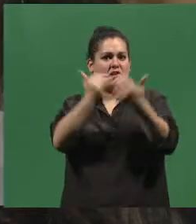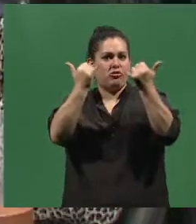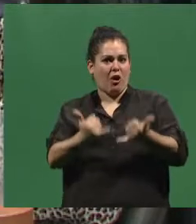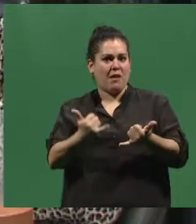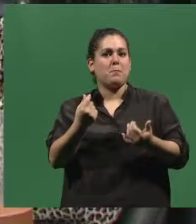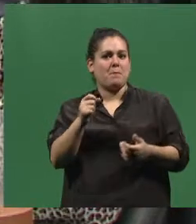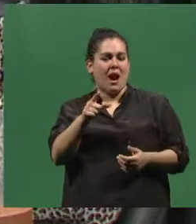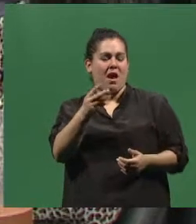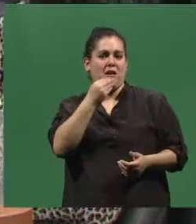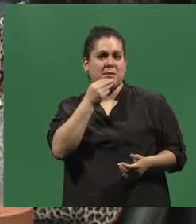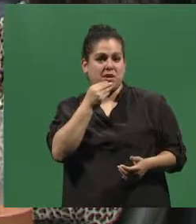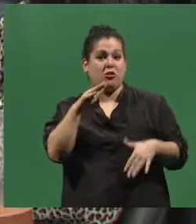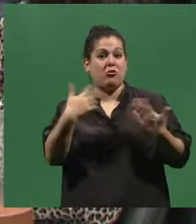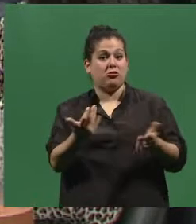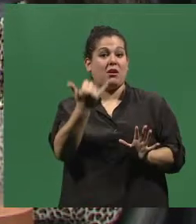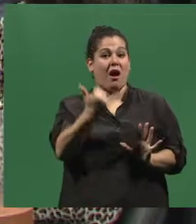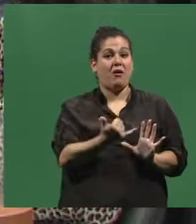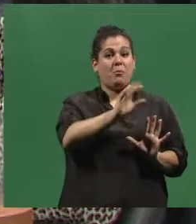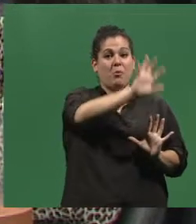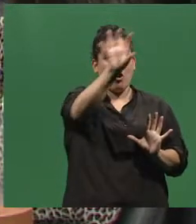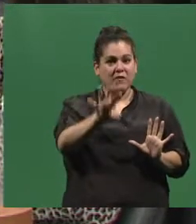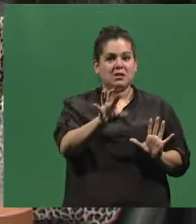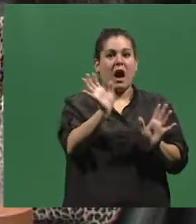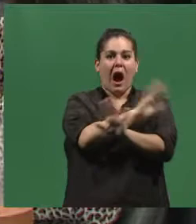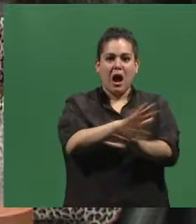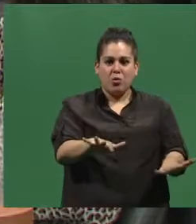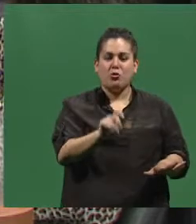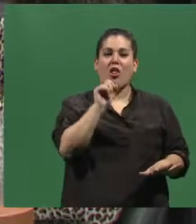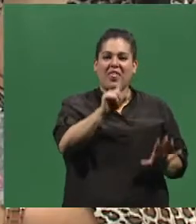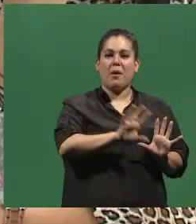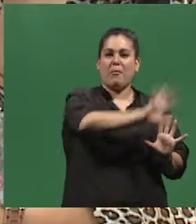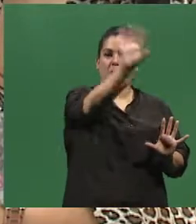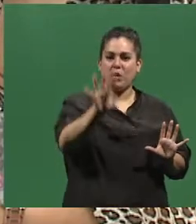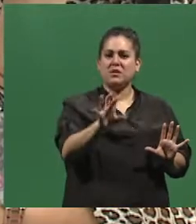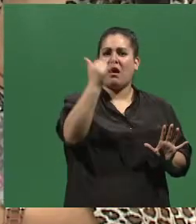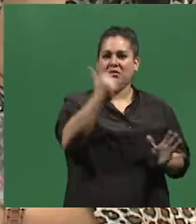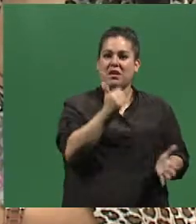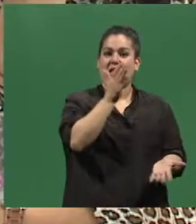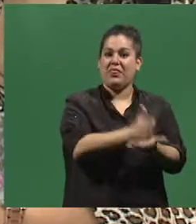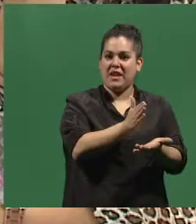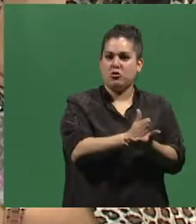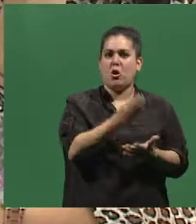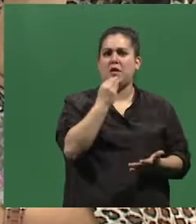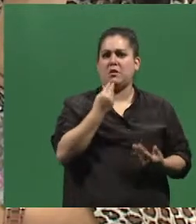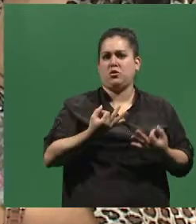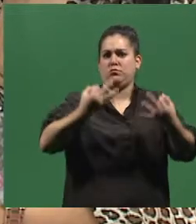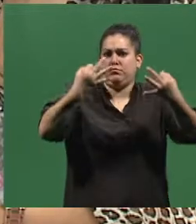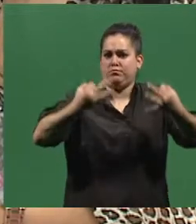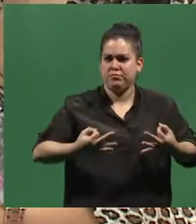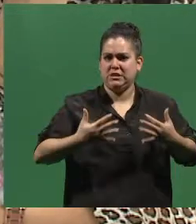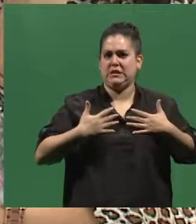alimentación, ¿no? Entonces, todas las provincias tienen, todos los alumnos de todas las provincias tienen el derecho a tener una buena